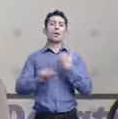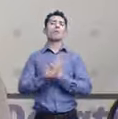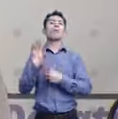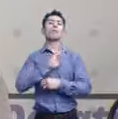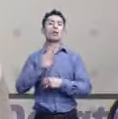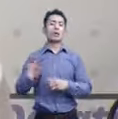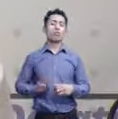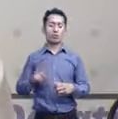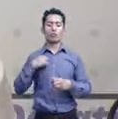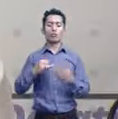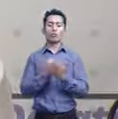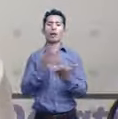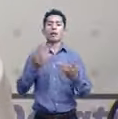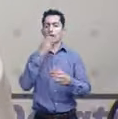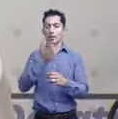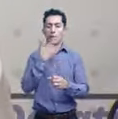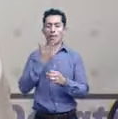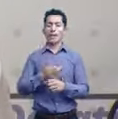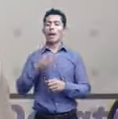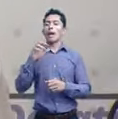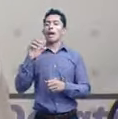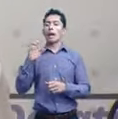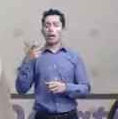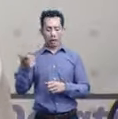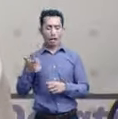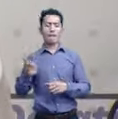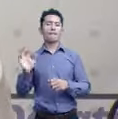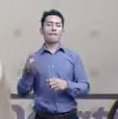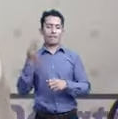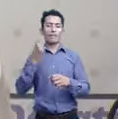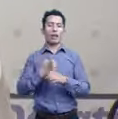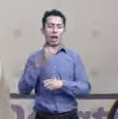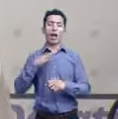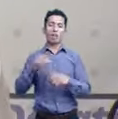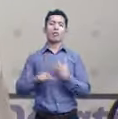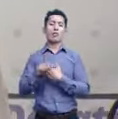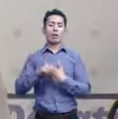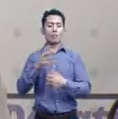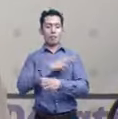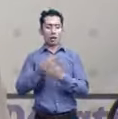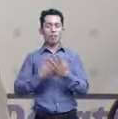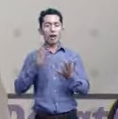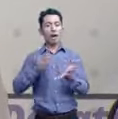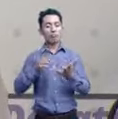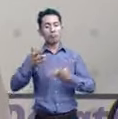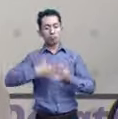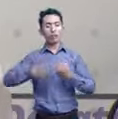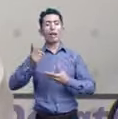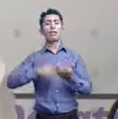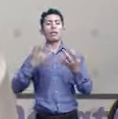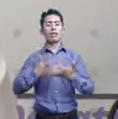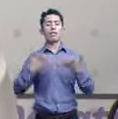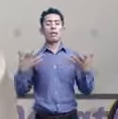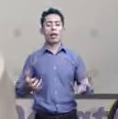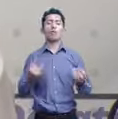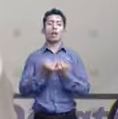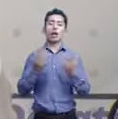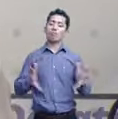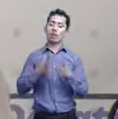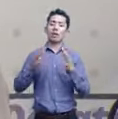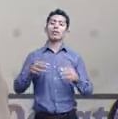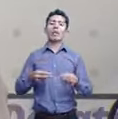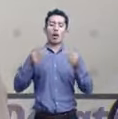municipio. Gestionaremos ante la Secretaría de Economía Federal y Estatal los programas necesarios para impulsar la economía en nuestra tierra. Impulsaremos los